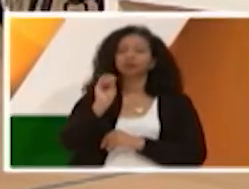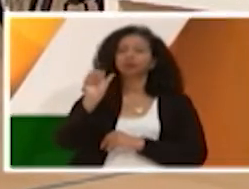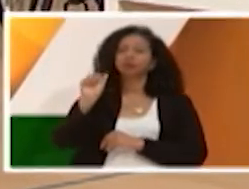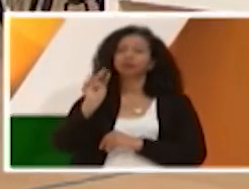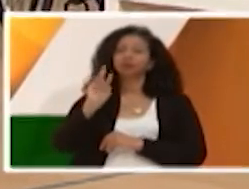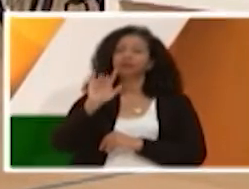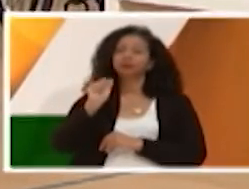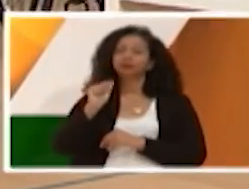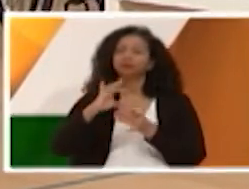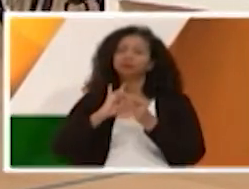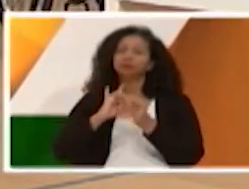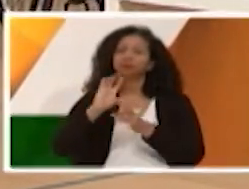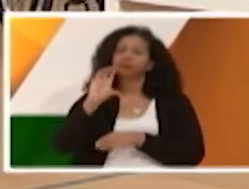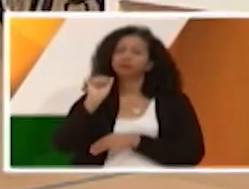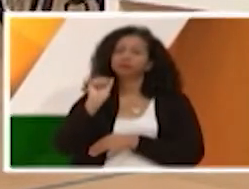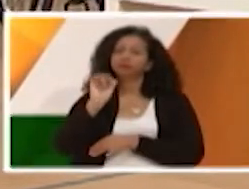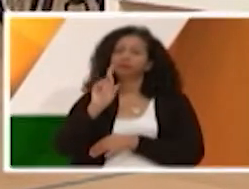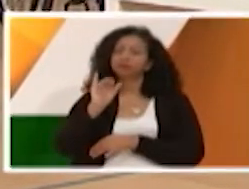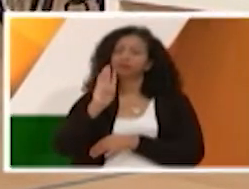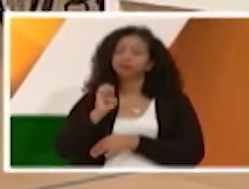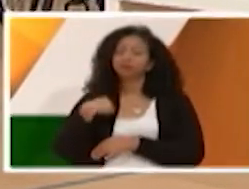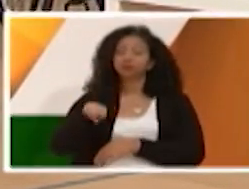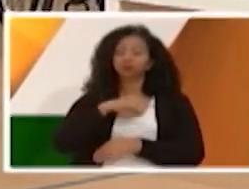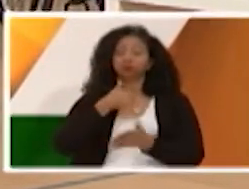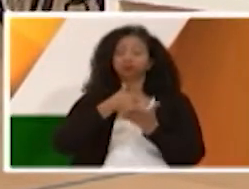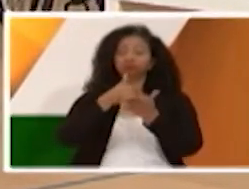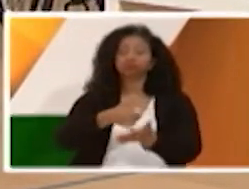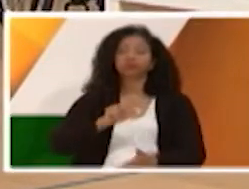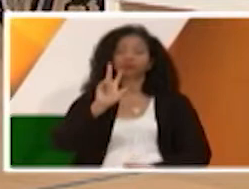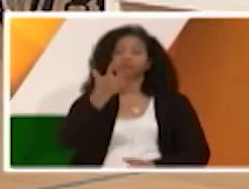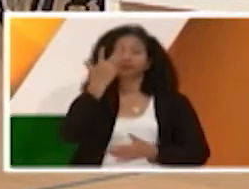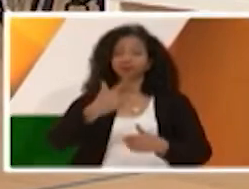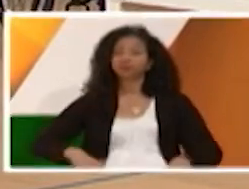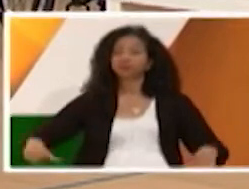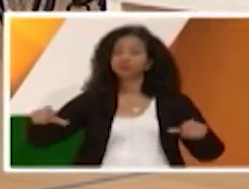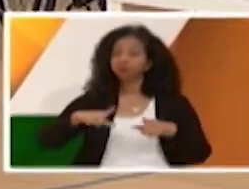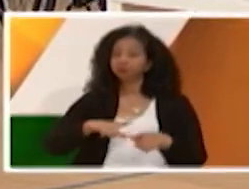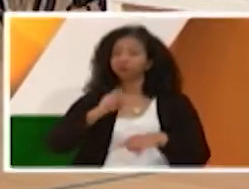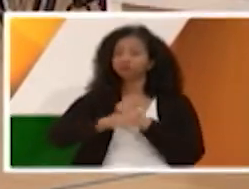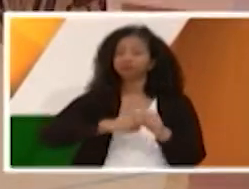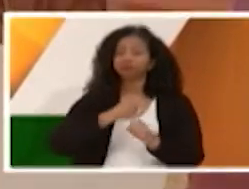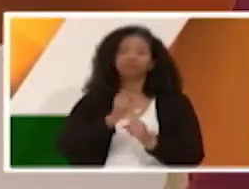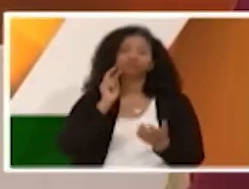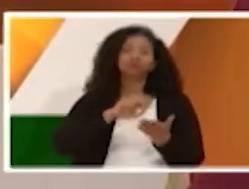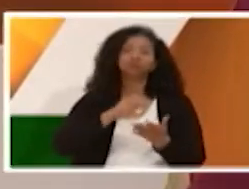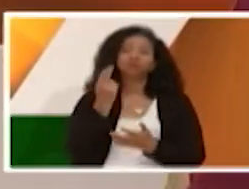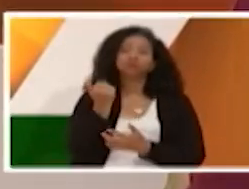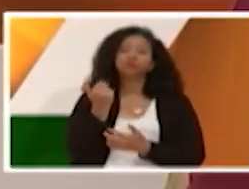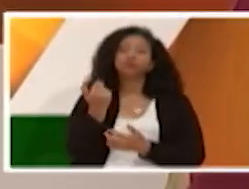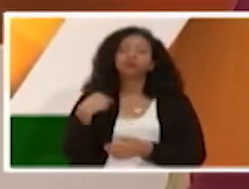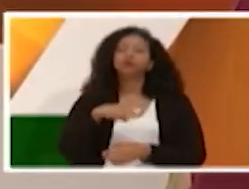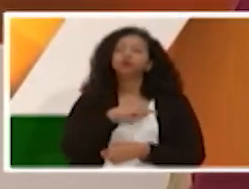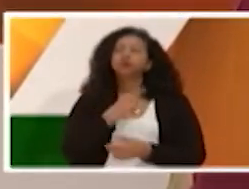obtuvimos el tercer lugar como país. Y te comento que en esa fecha, en el 2013, fue jugando con sillas